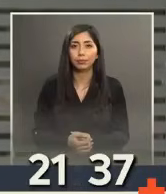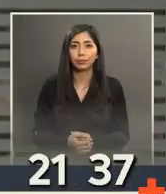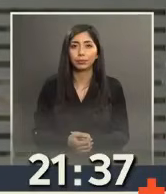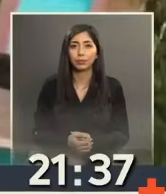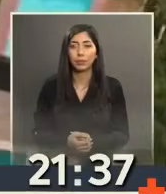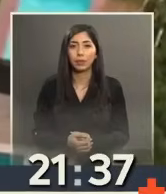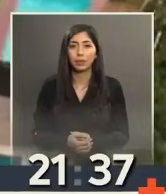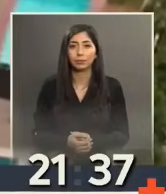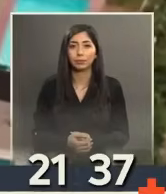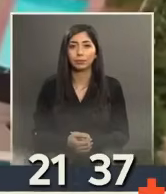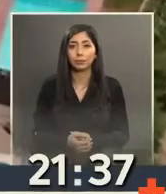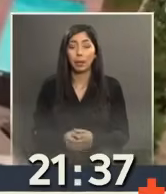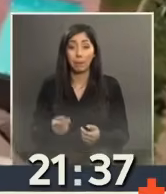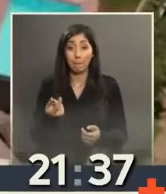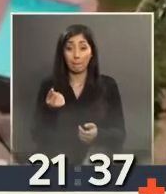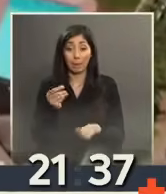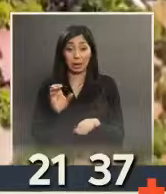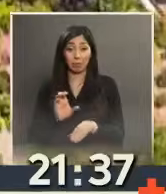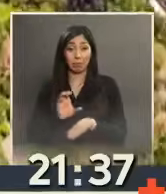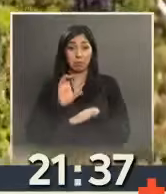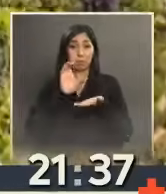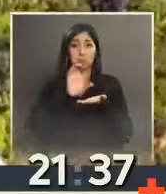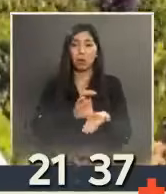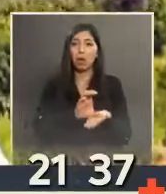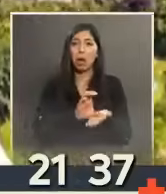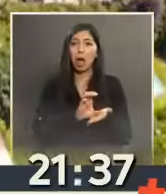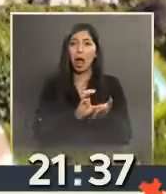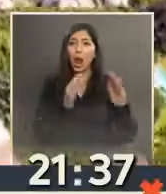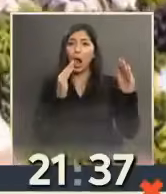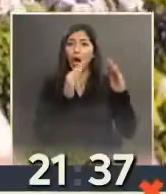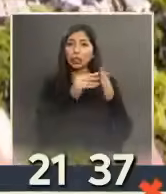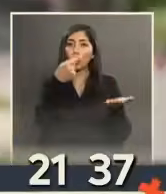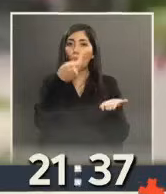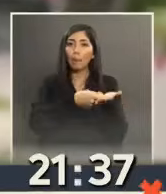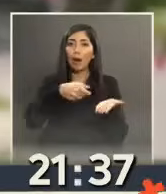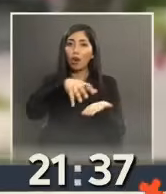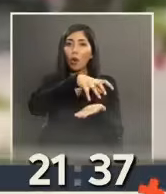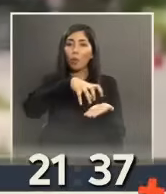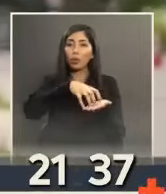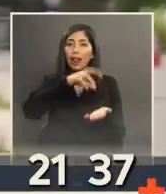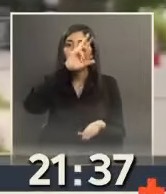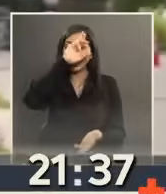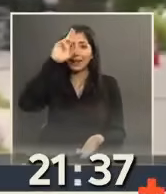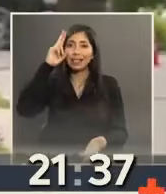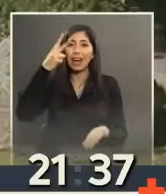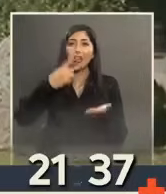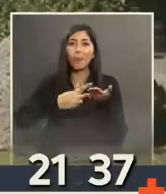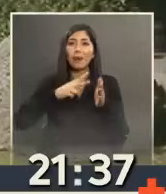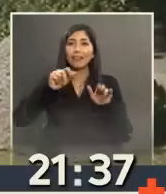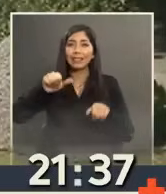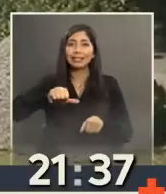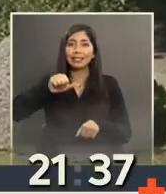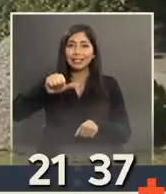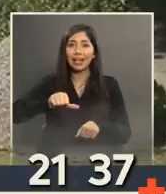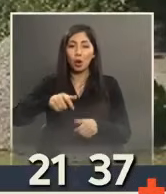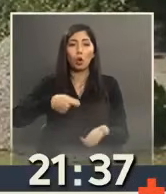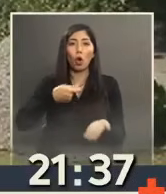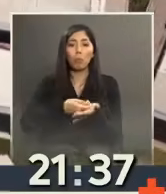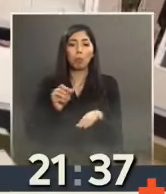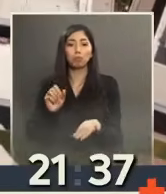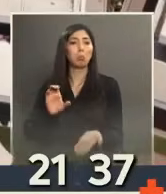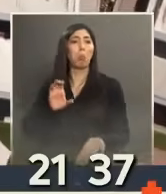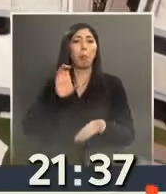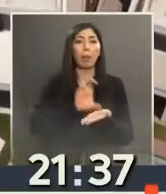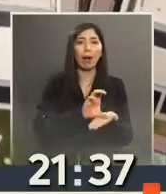El pago en efectivo de la vivienda que el ex edil compró en la comuna de La Reina el año 2016 también fue crucial para